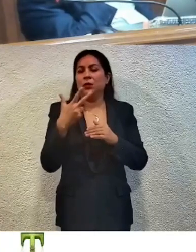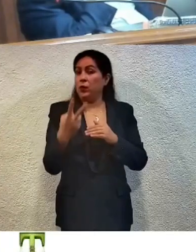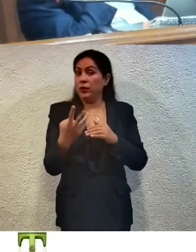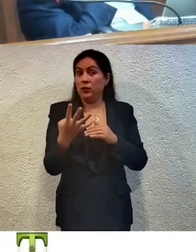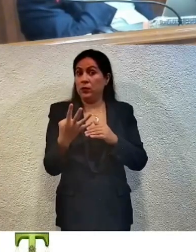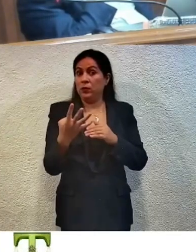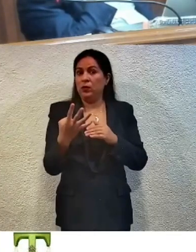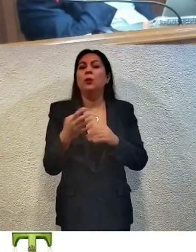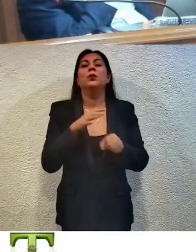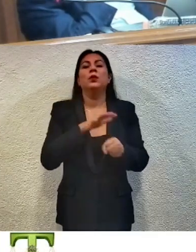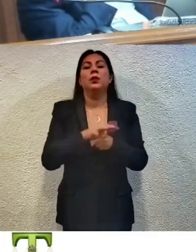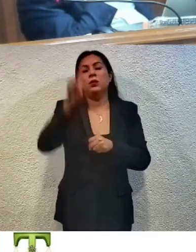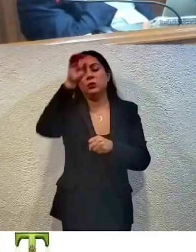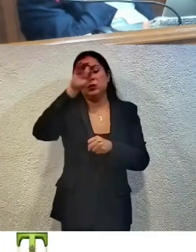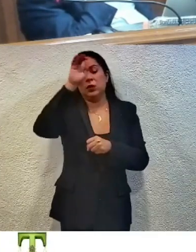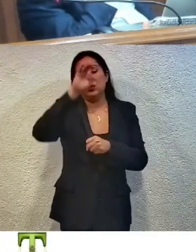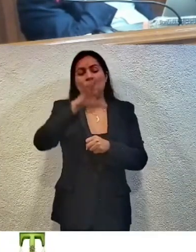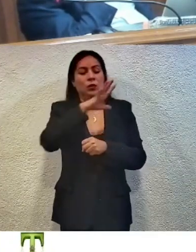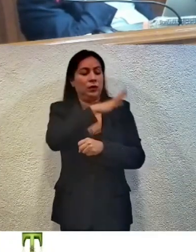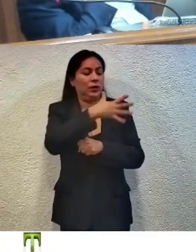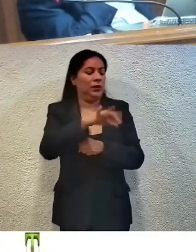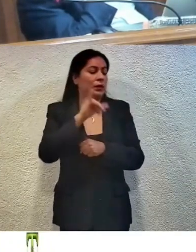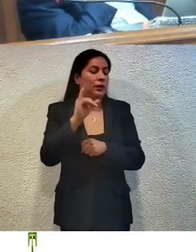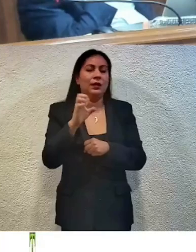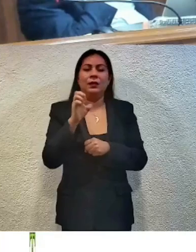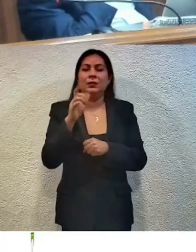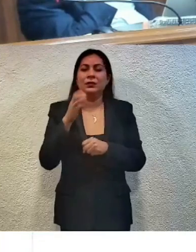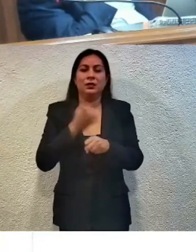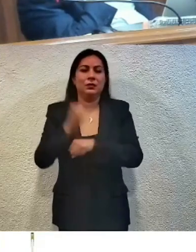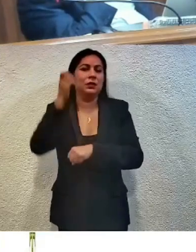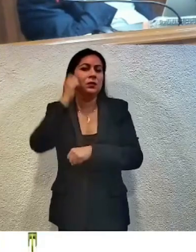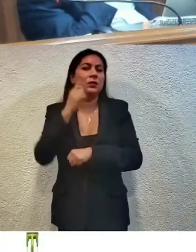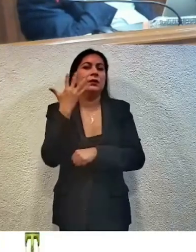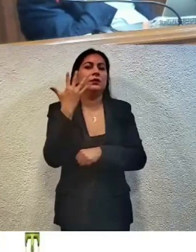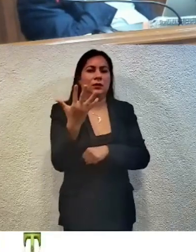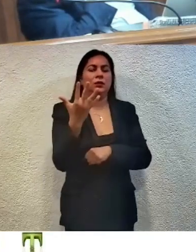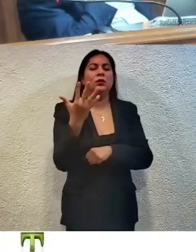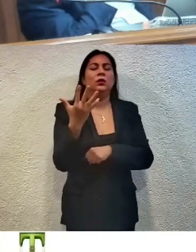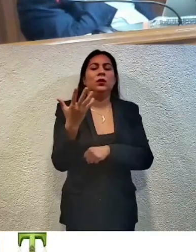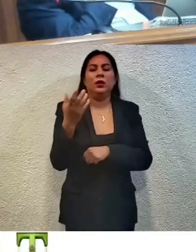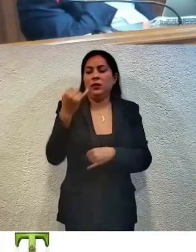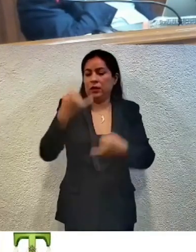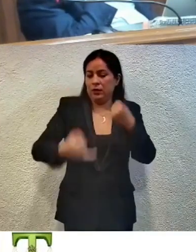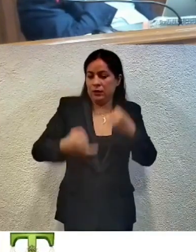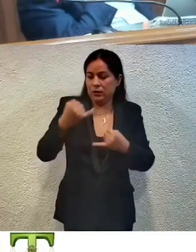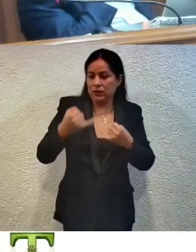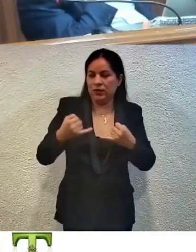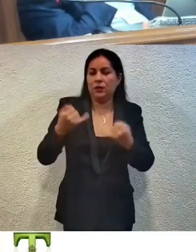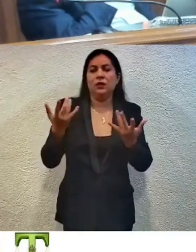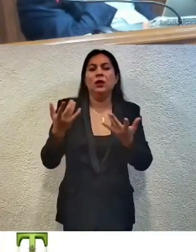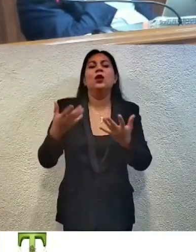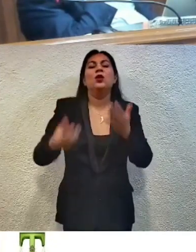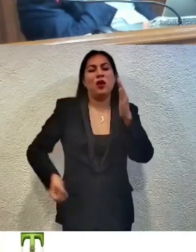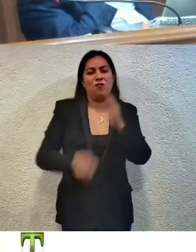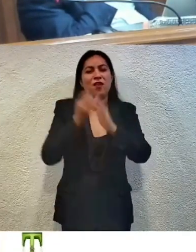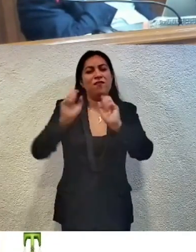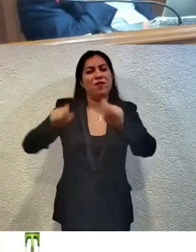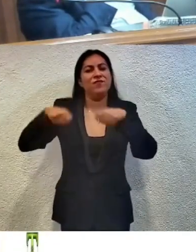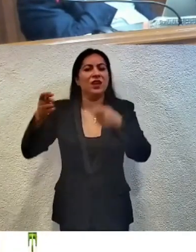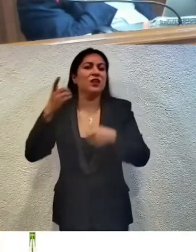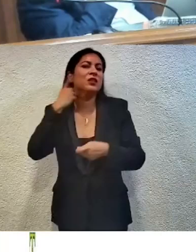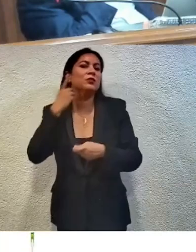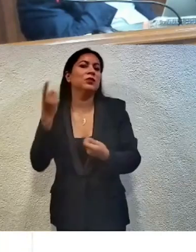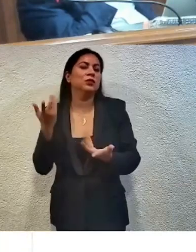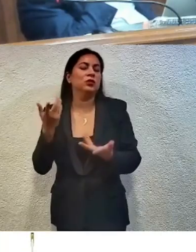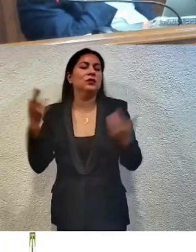09-06-2024, por el Consejo General del Instituto Electoral. Quinto, en plenitud de jurisdicción, se realiza la nueva asignación de diputaciones